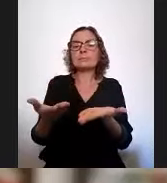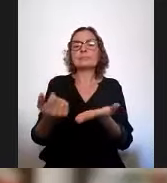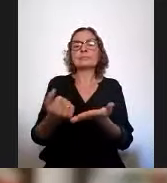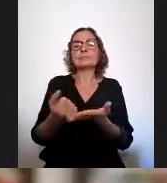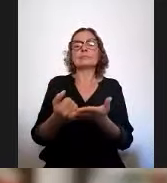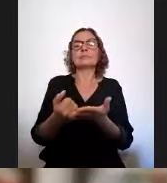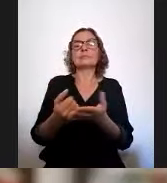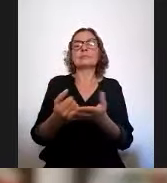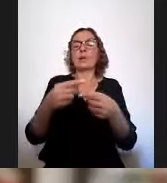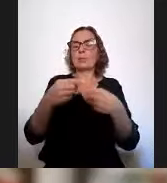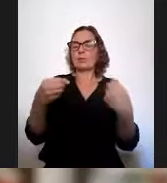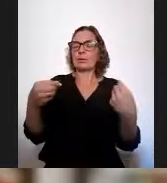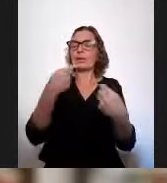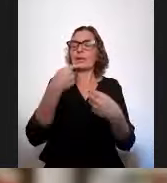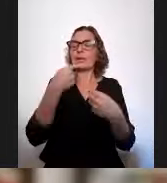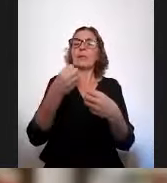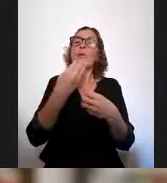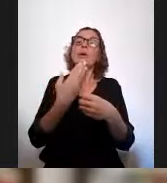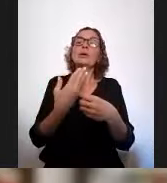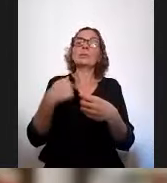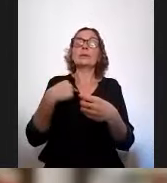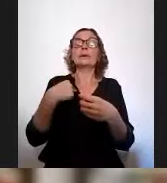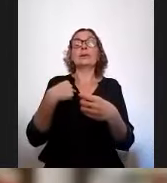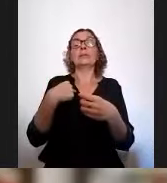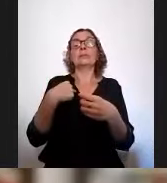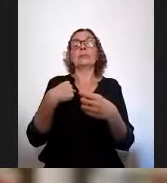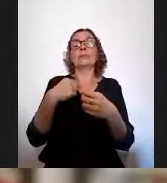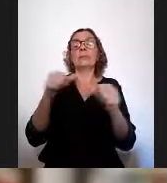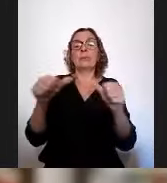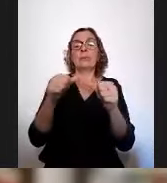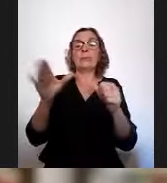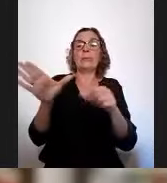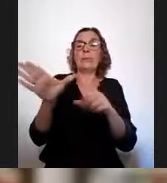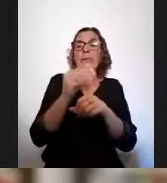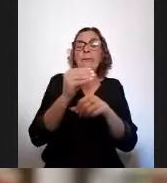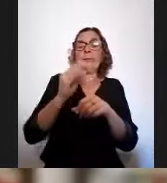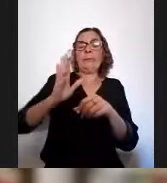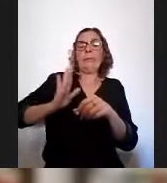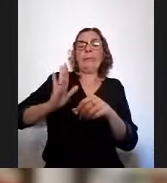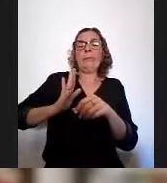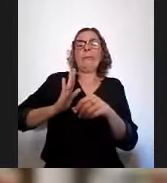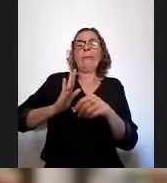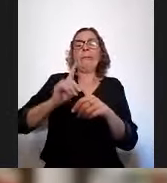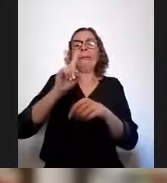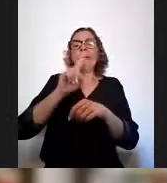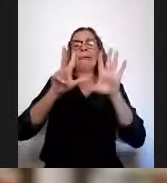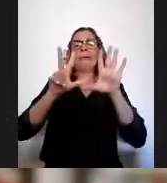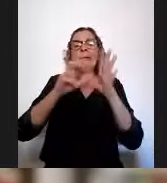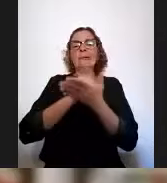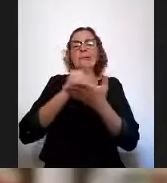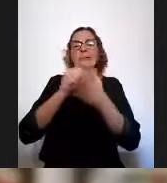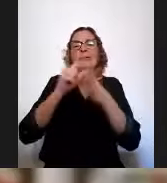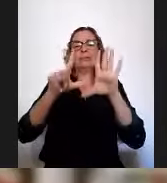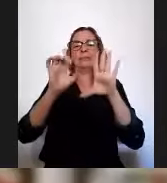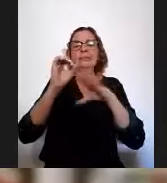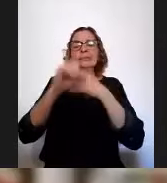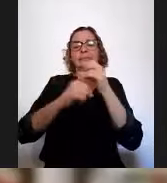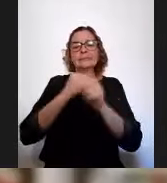Muchas veces decimos, bueno, mi producto es para todas las mujeres entre 18 y 70 años. Es